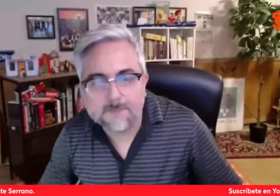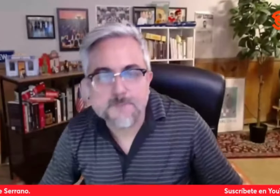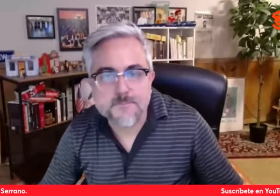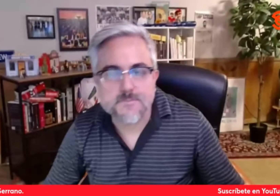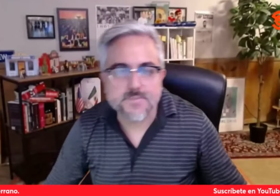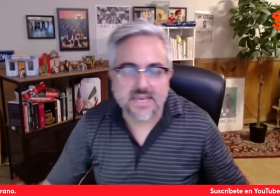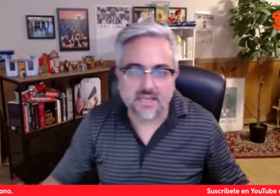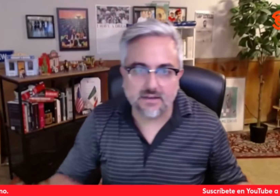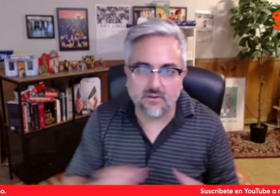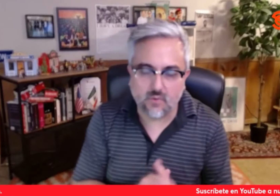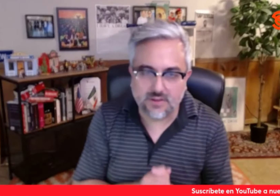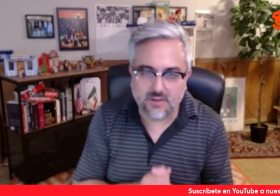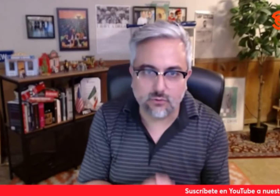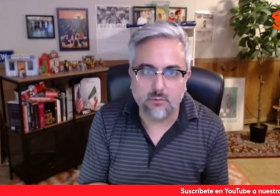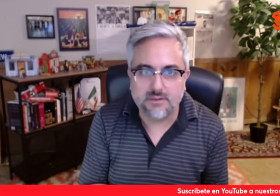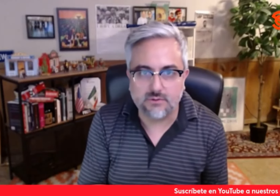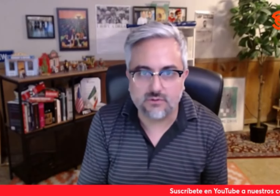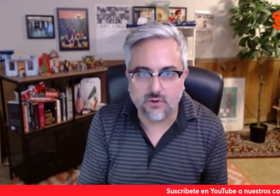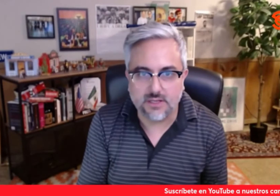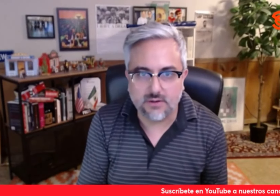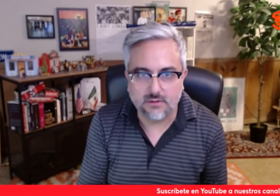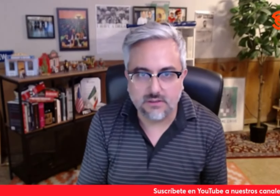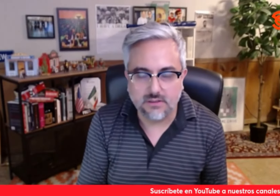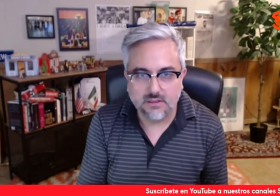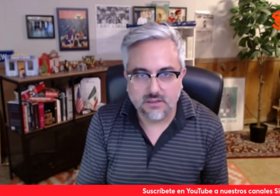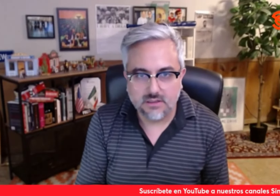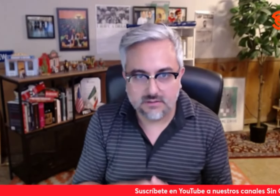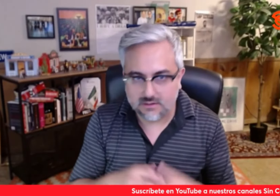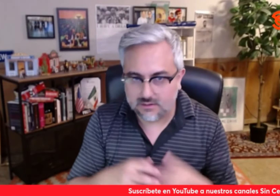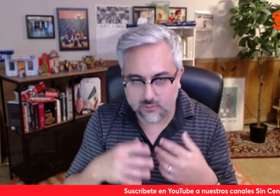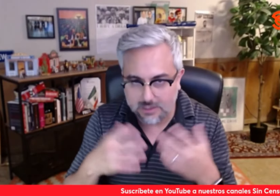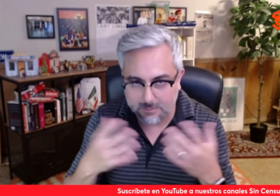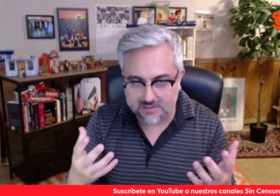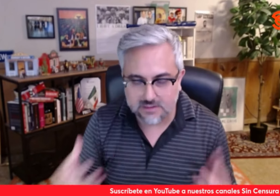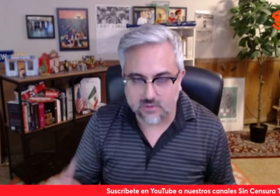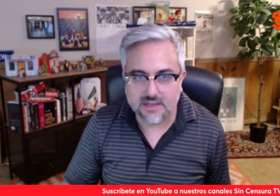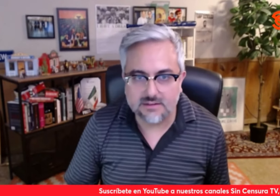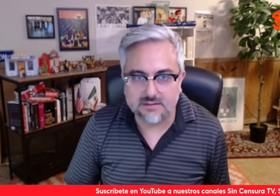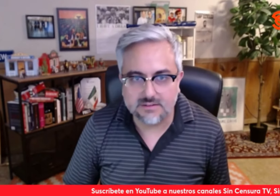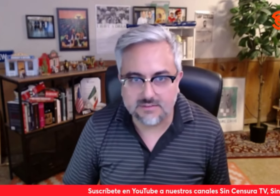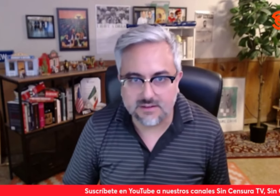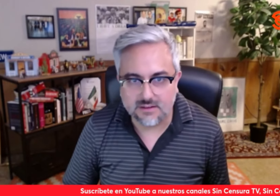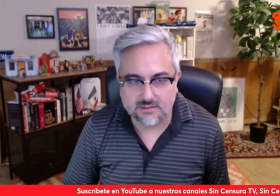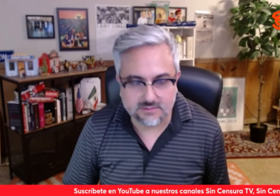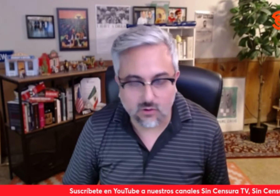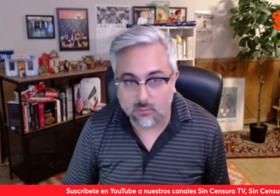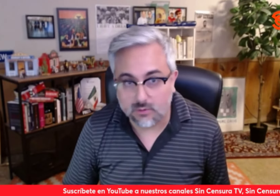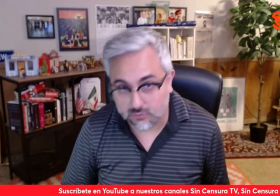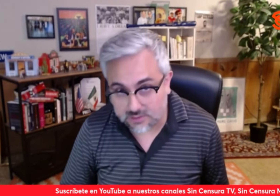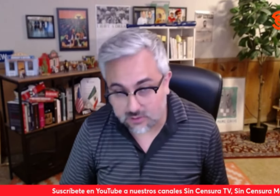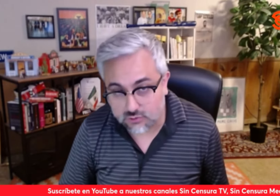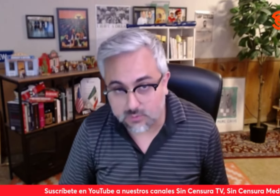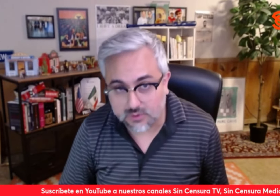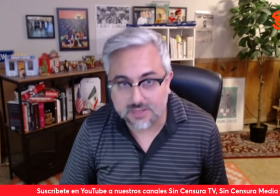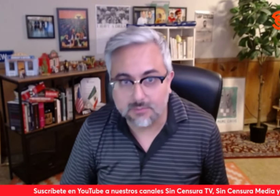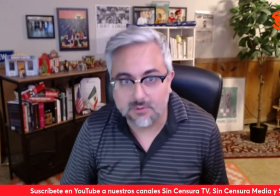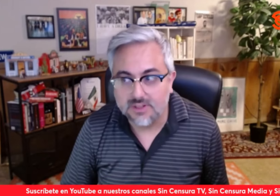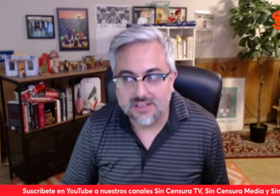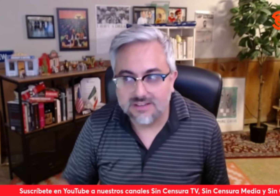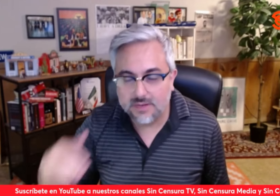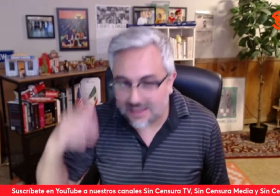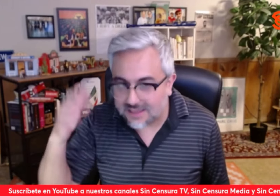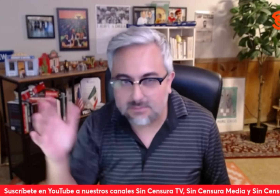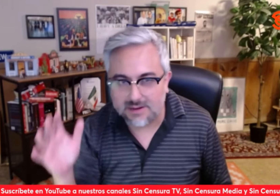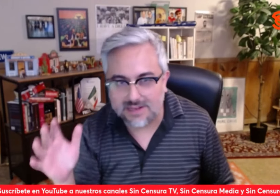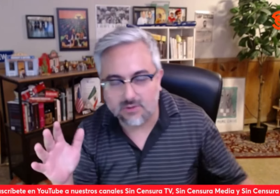porque en cualquier otro momento histórico, si se hubiera presentado una crisis de este estilo, como en 2008, por ejemplo,